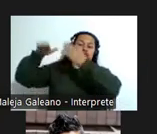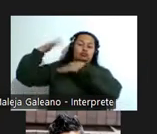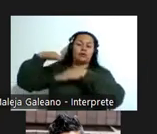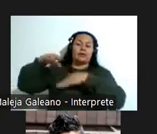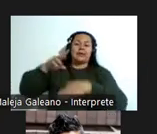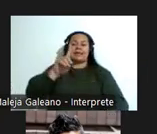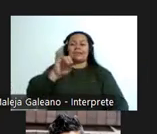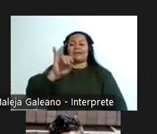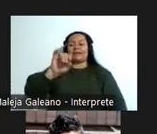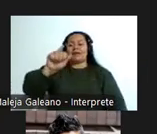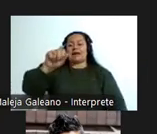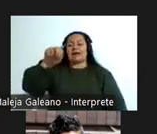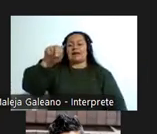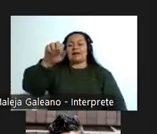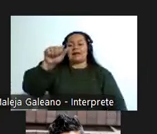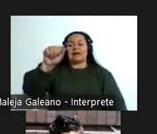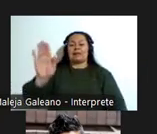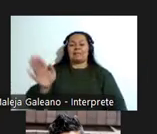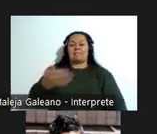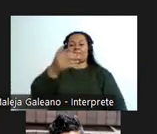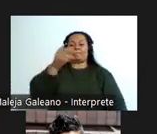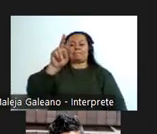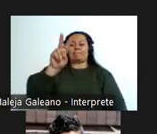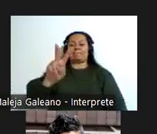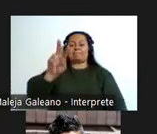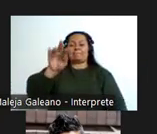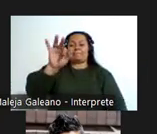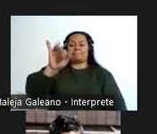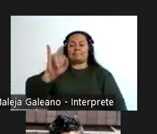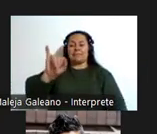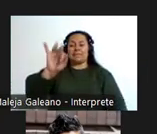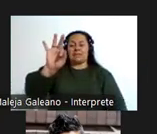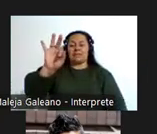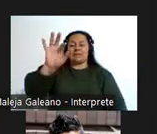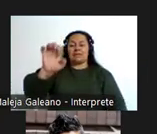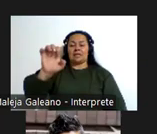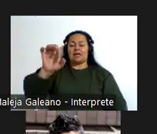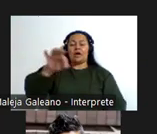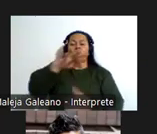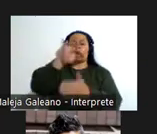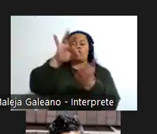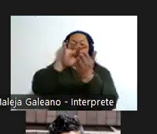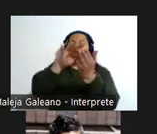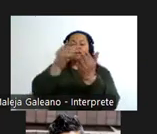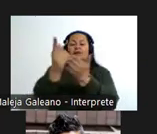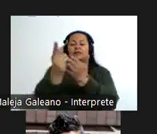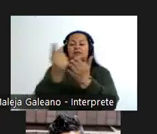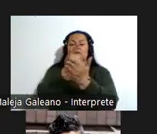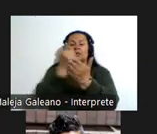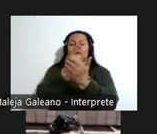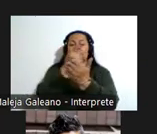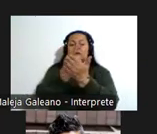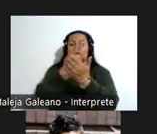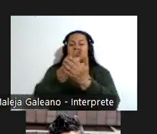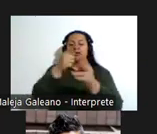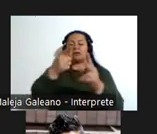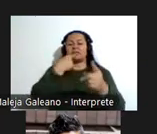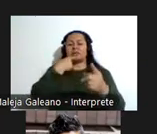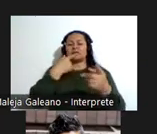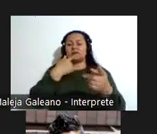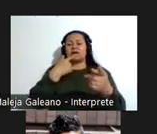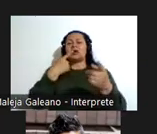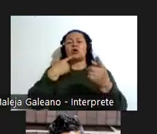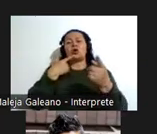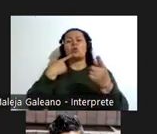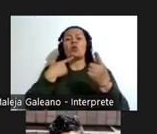Vite ubicaba en su artículo, ella como mujer con discapacidad habla del goce de lo vista como